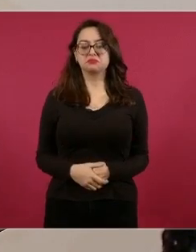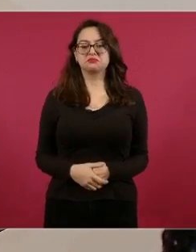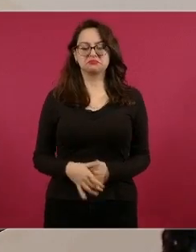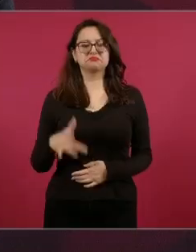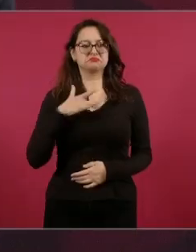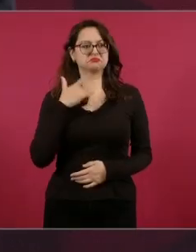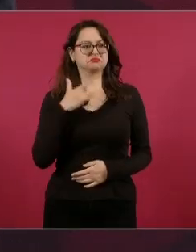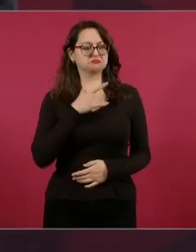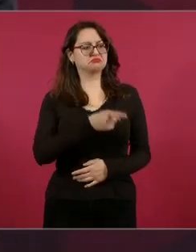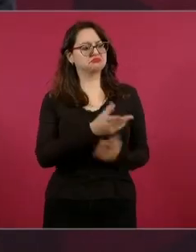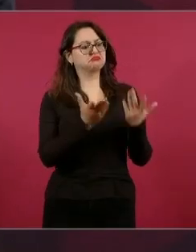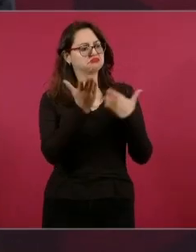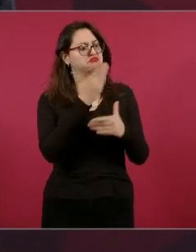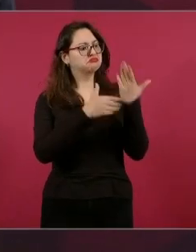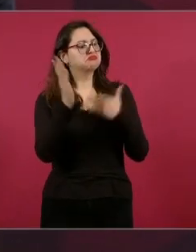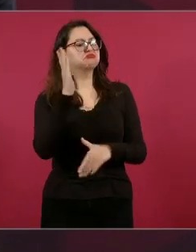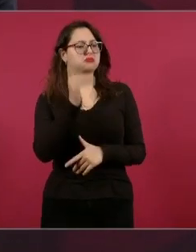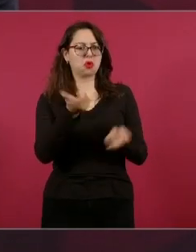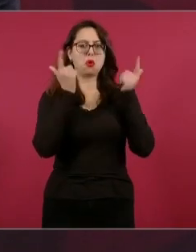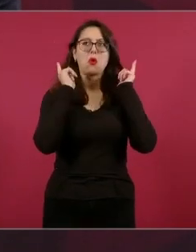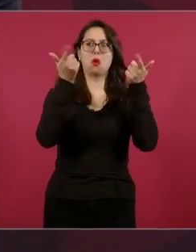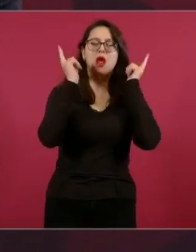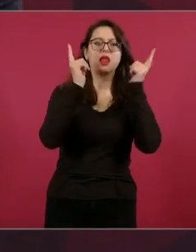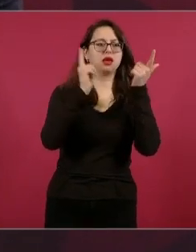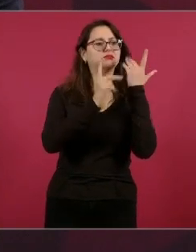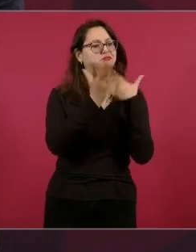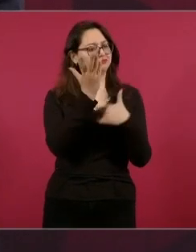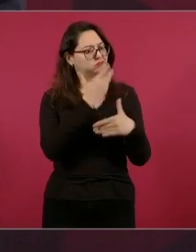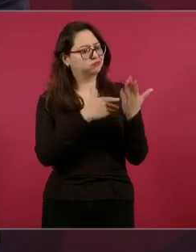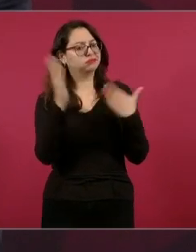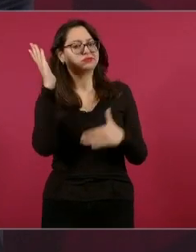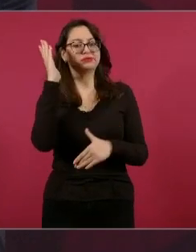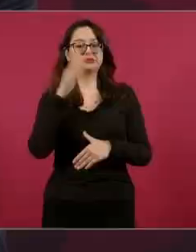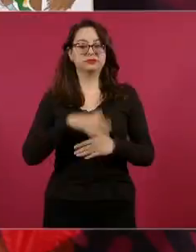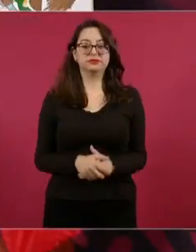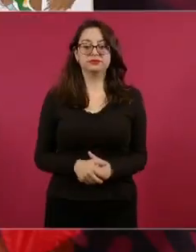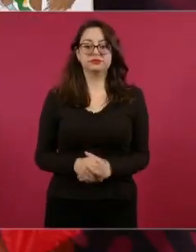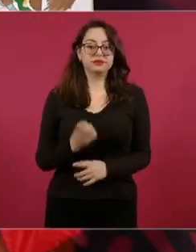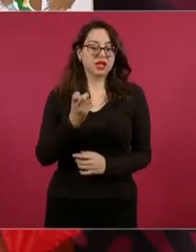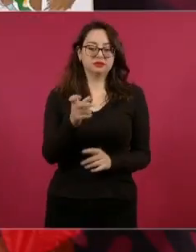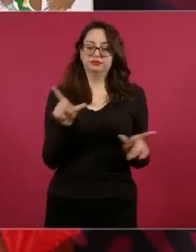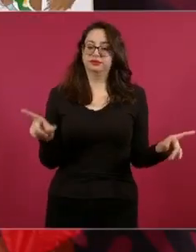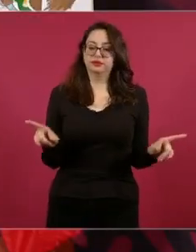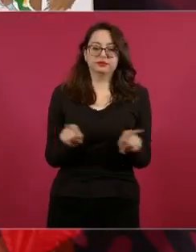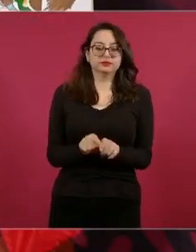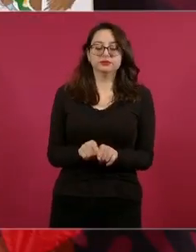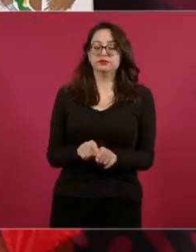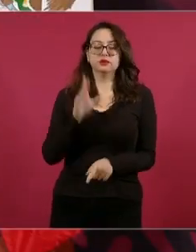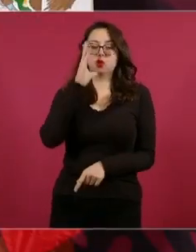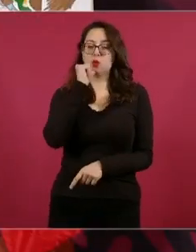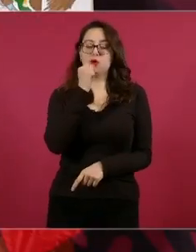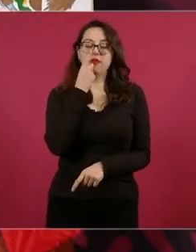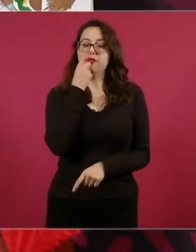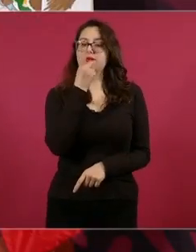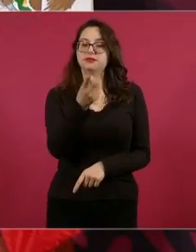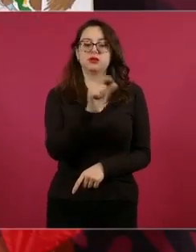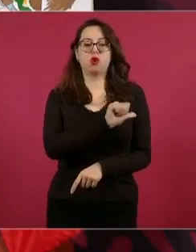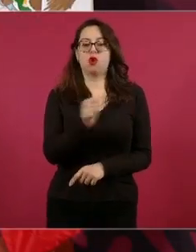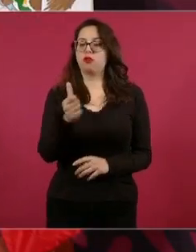le va a ir muy bien y le deseo eso. No puedo hablar más, ¿no? Pero